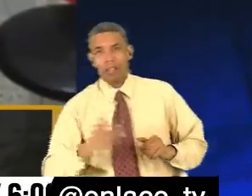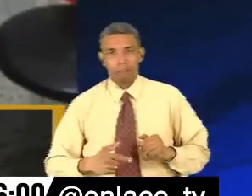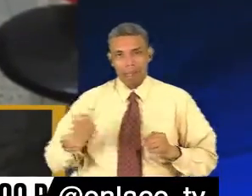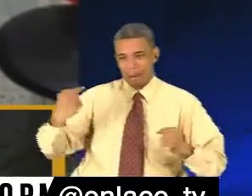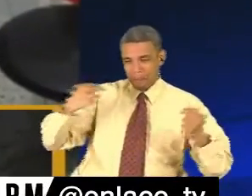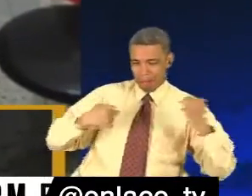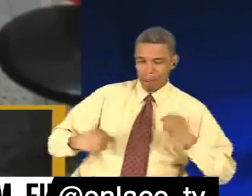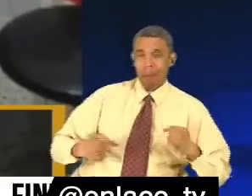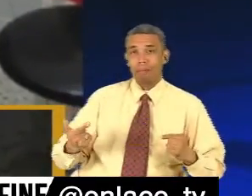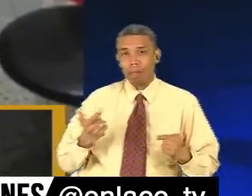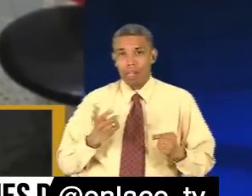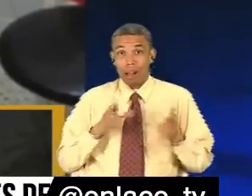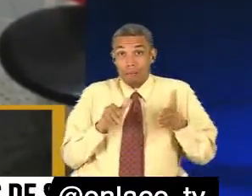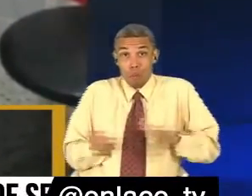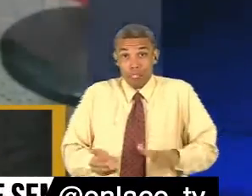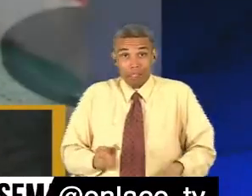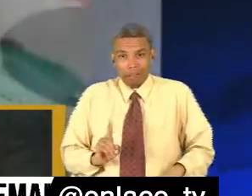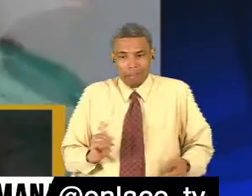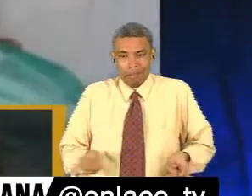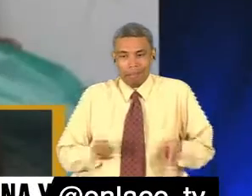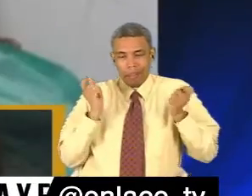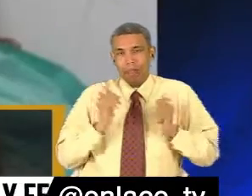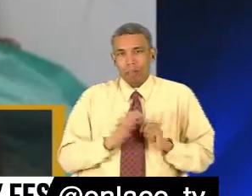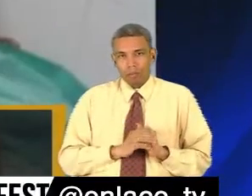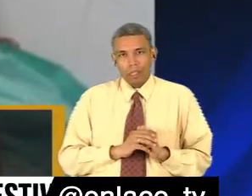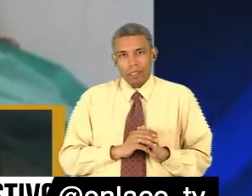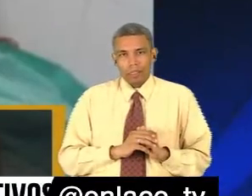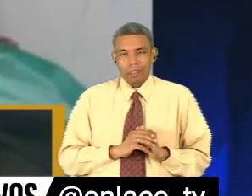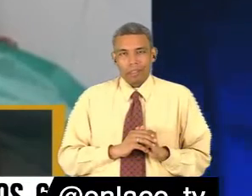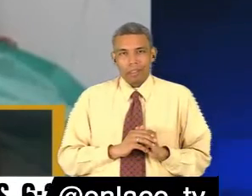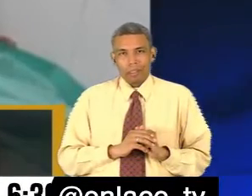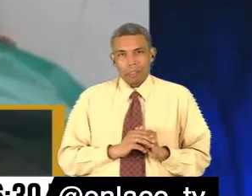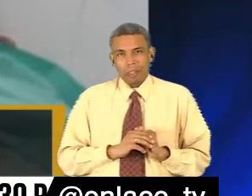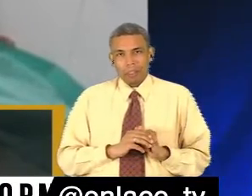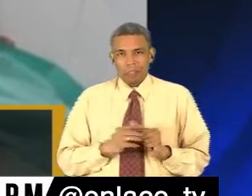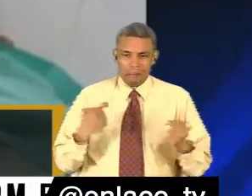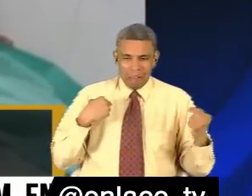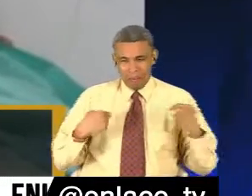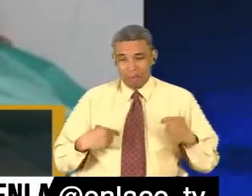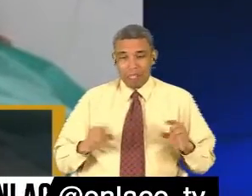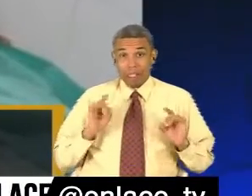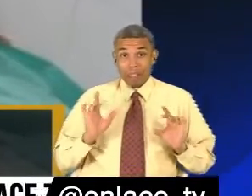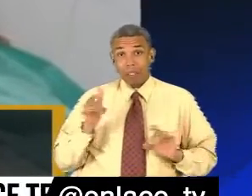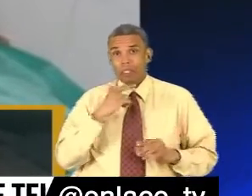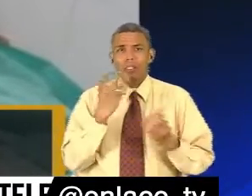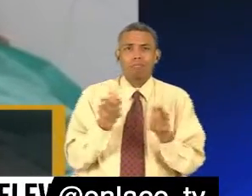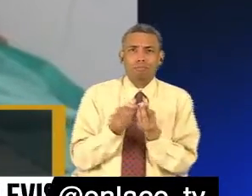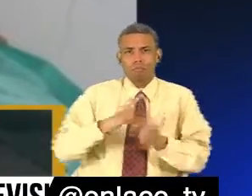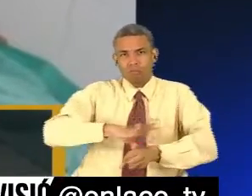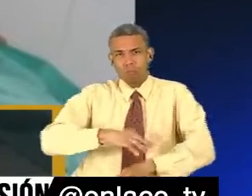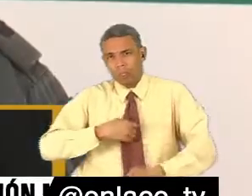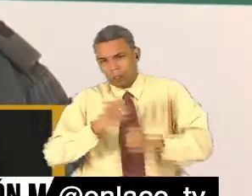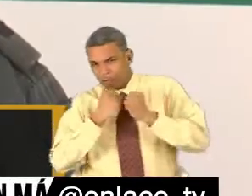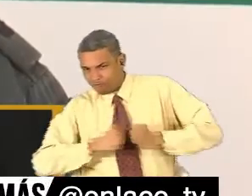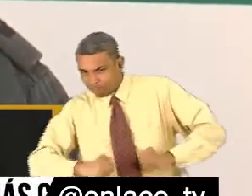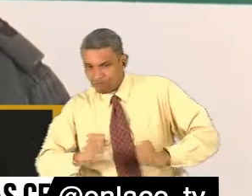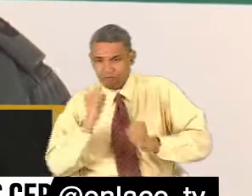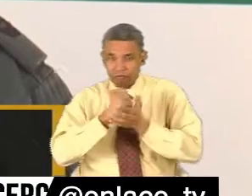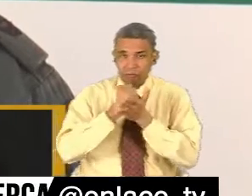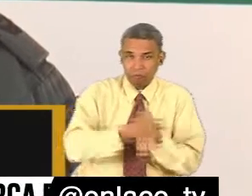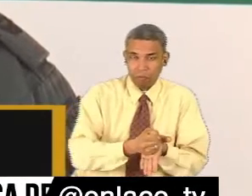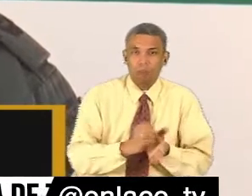ciudad de Barranca Bermeja, se encuentran estables hasta el momento y estamos pues ya en lo que corresponde a policía en la jurisdicción de